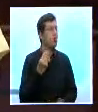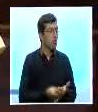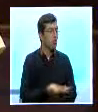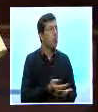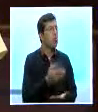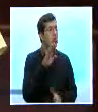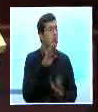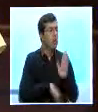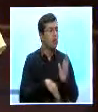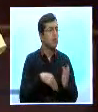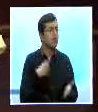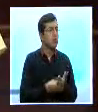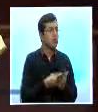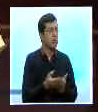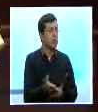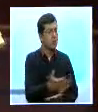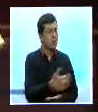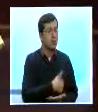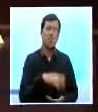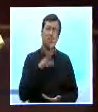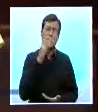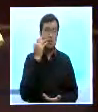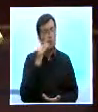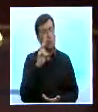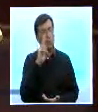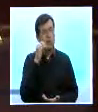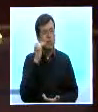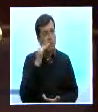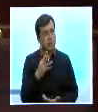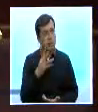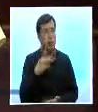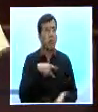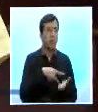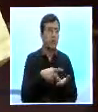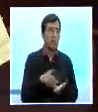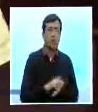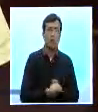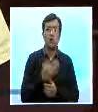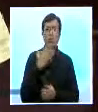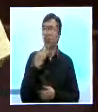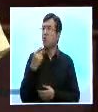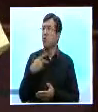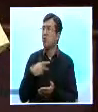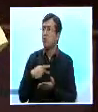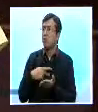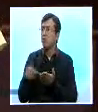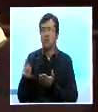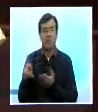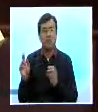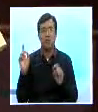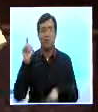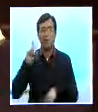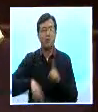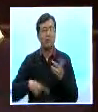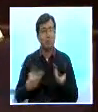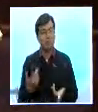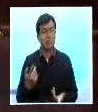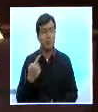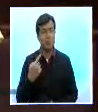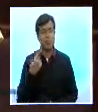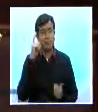de pago después demoran 15 días 20 días cuando no tenemos ni cómo pagar la cosecha es el triste